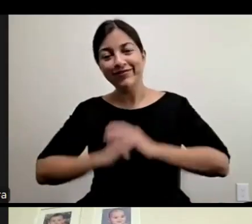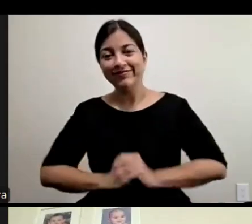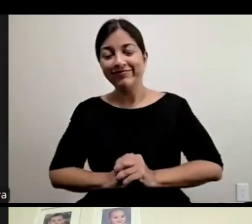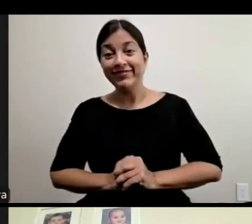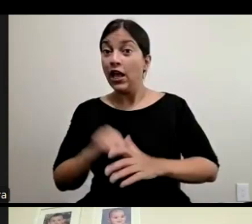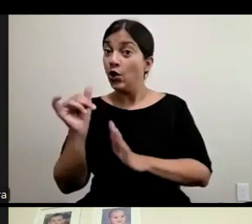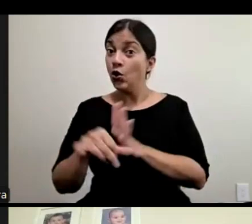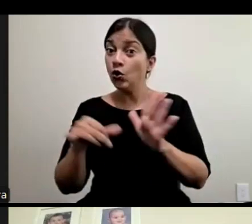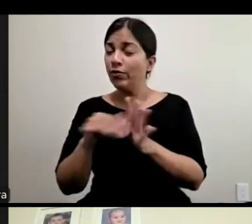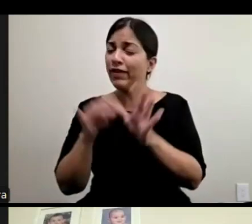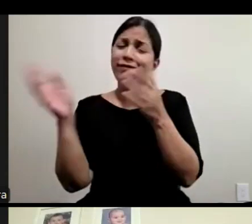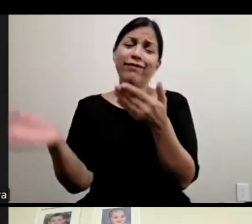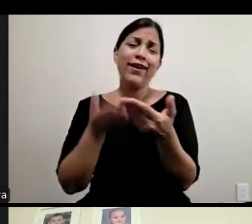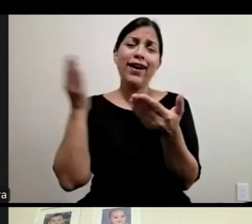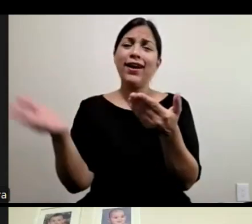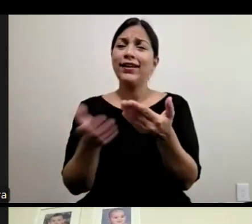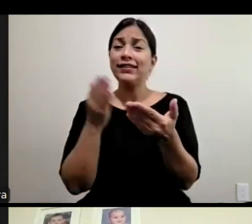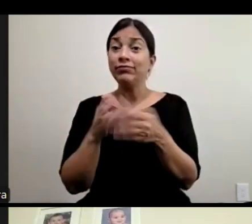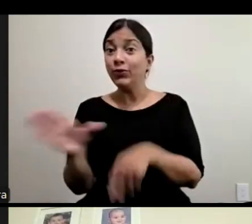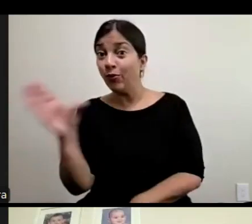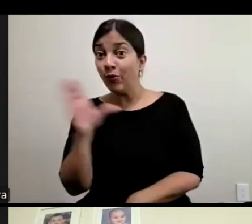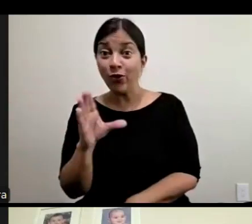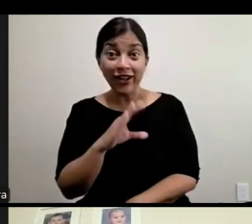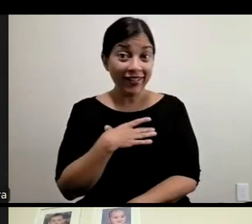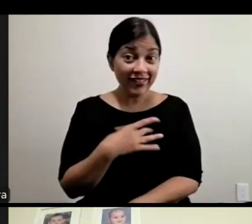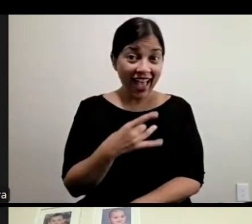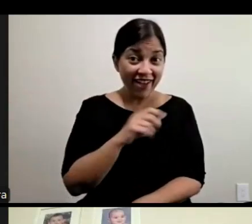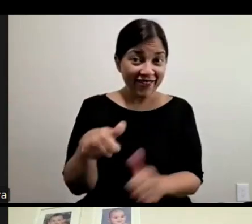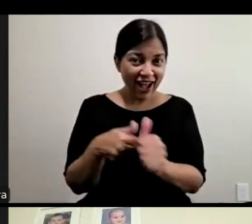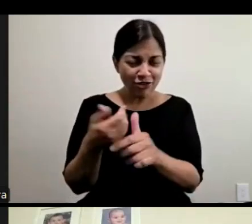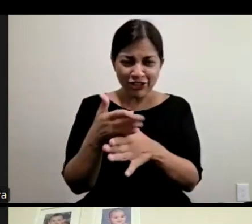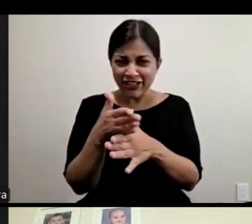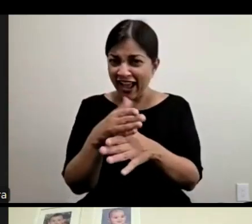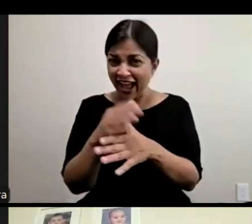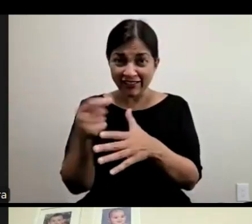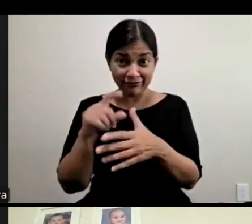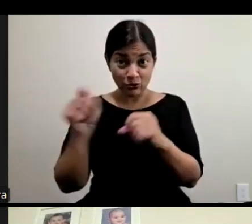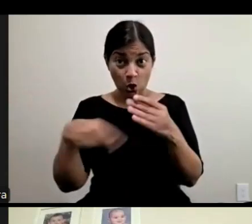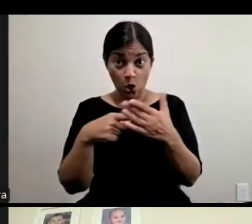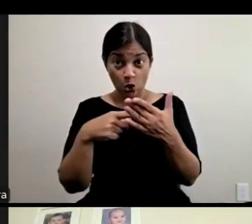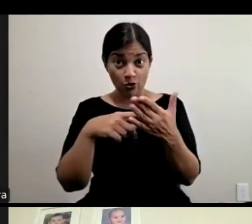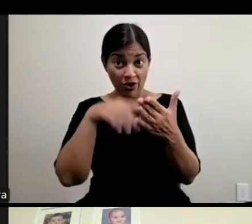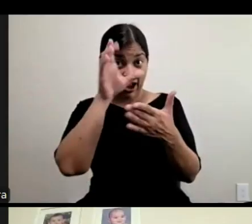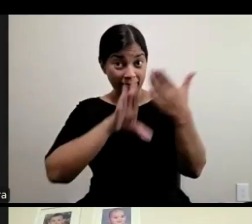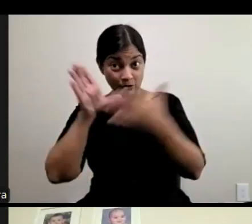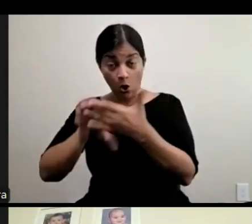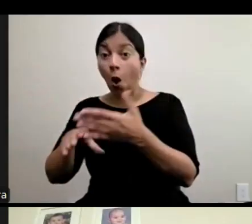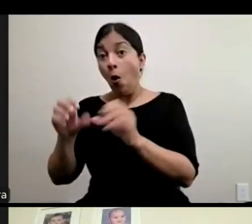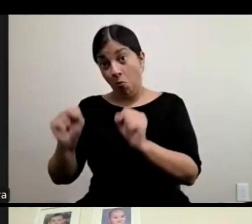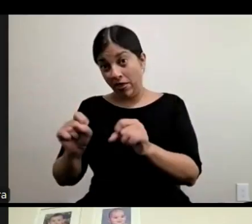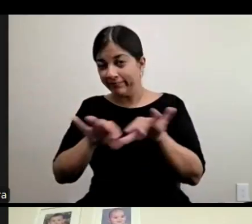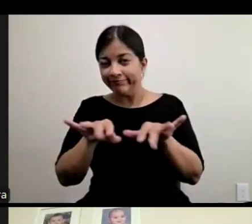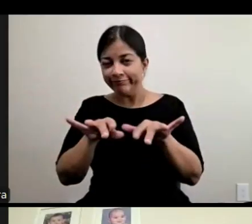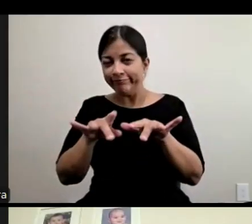de YouTube es bien fácil, que usted mira, lo busca, le da like, le da follow, le da share a los capítulos. Por supuesto, si quieren nos pueden comentar algo. Y